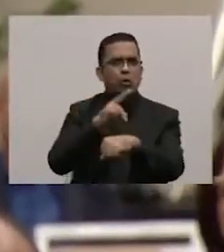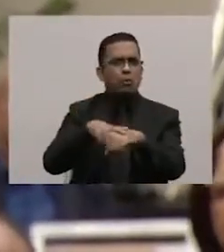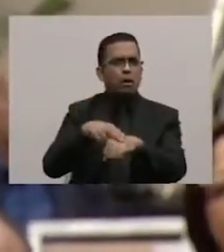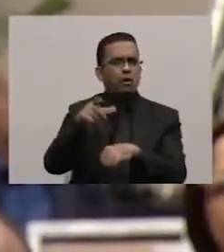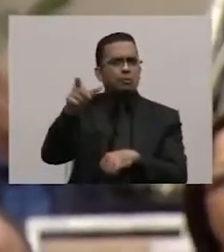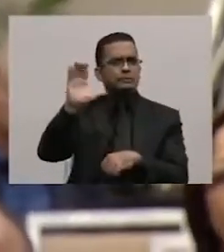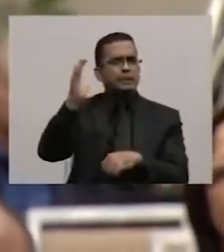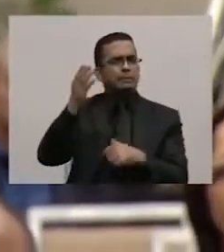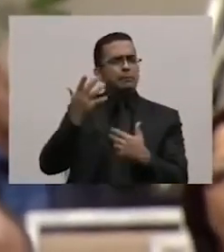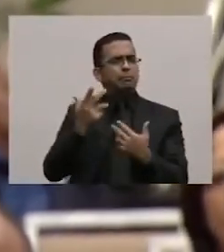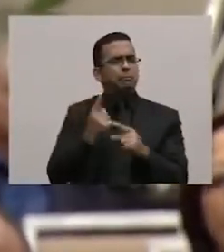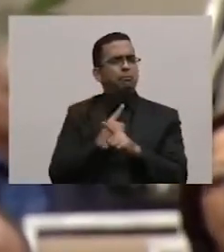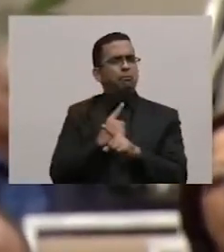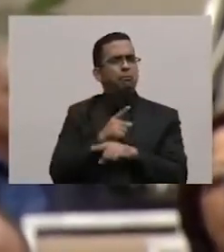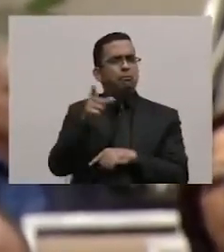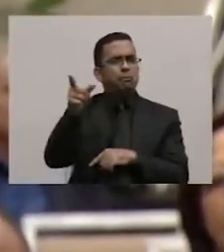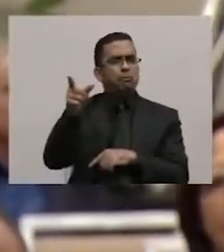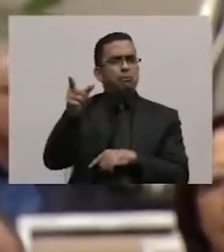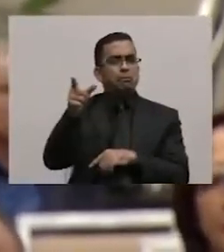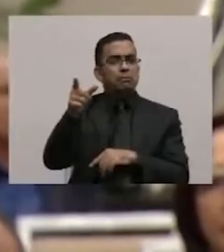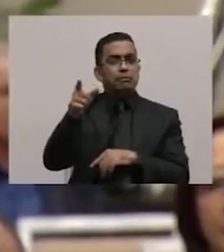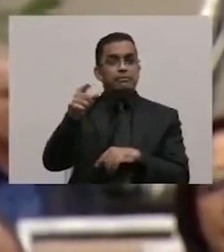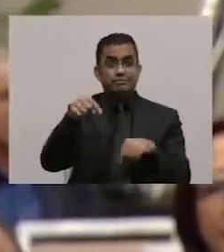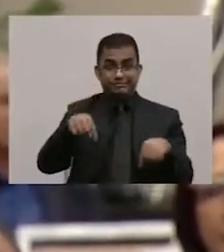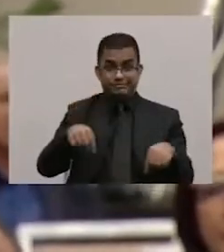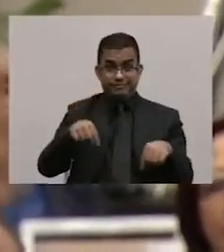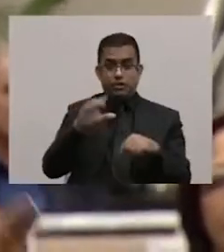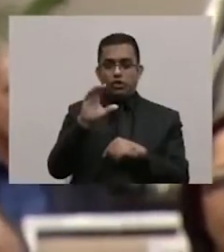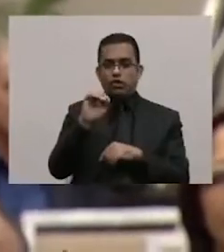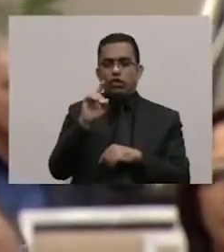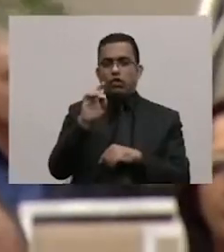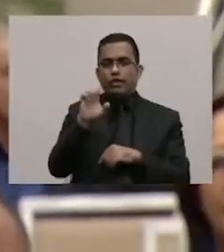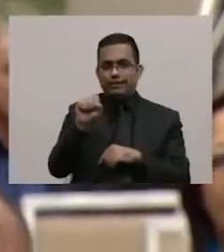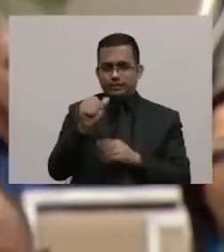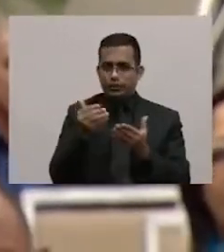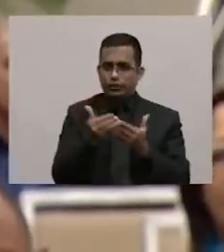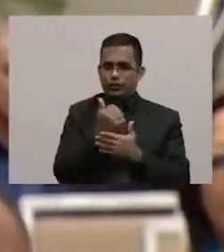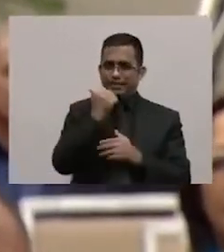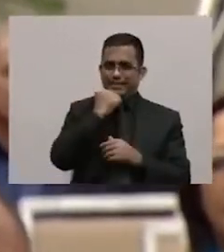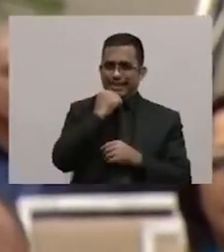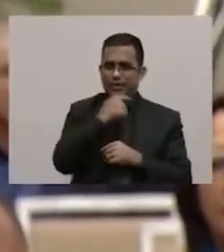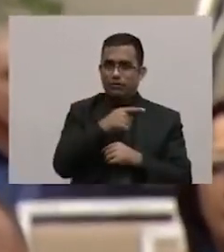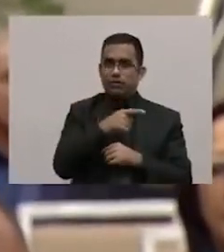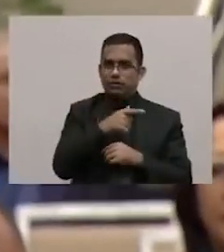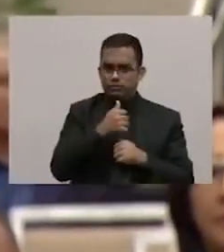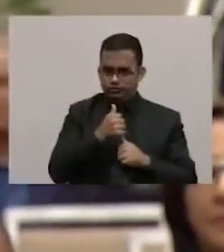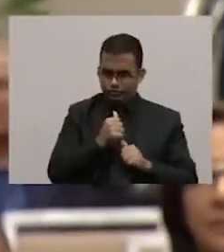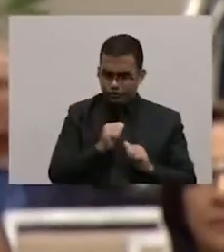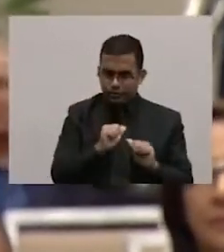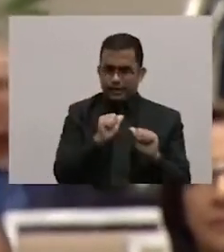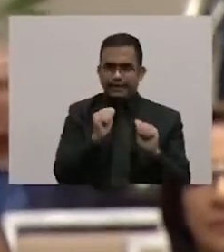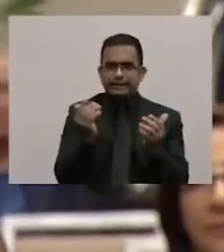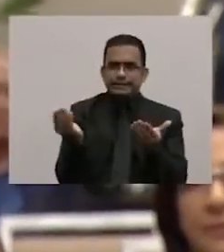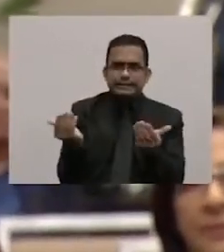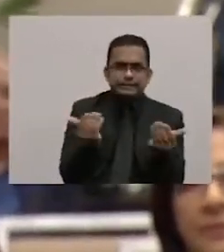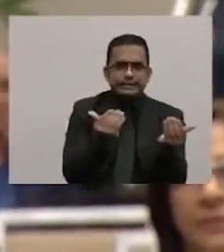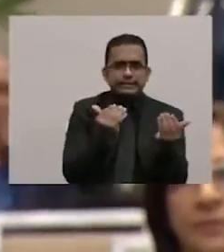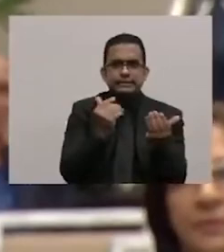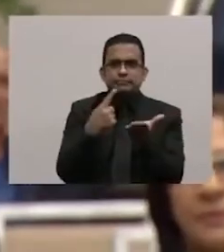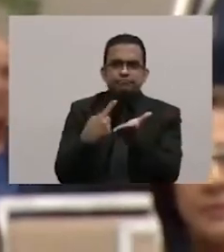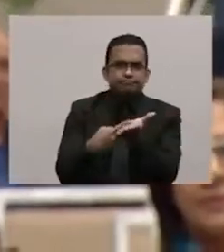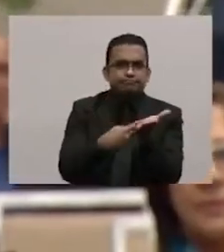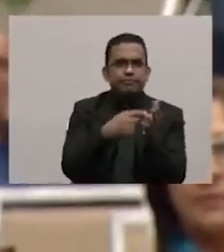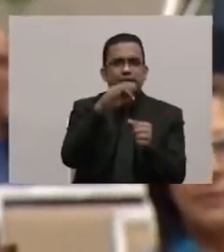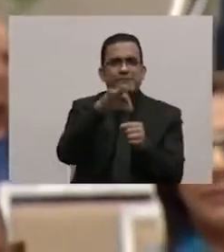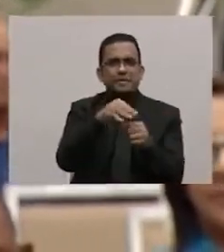escenarios. Yo debo reconocer que en el caso del CODES, el Nuevo Diario y Ángel han hecho un esfuerzo por hacer debates electorales, pero